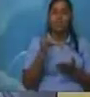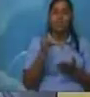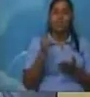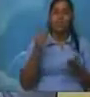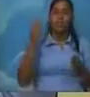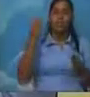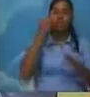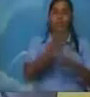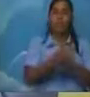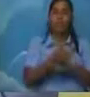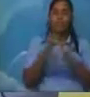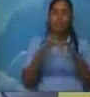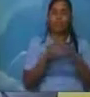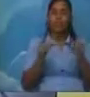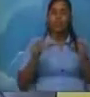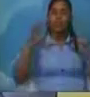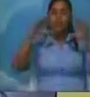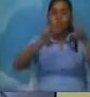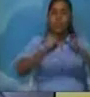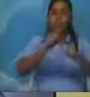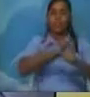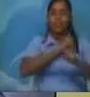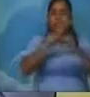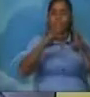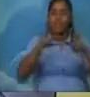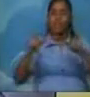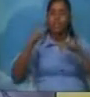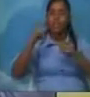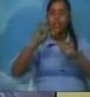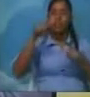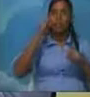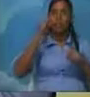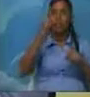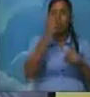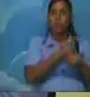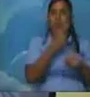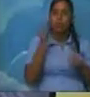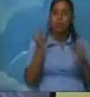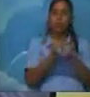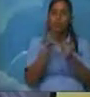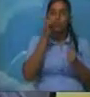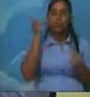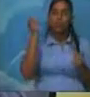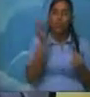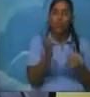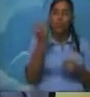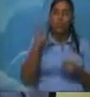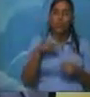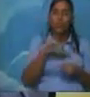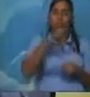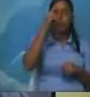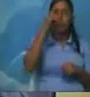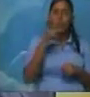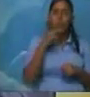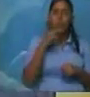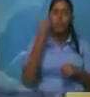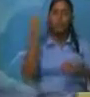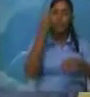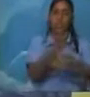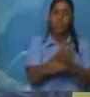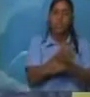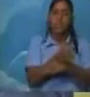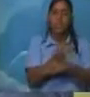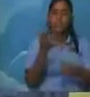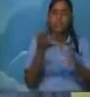entréis y poseéis la tierra que Jehová prometió con juramento a vuestros padres entréis